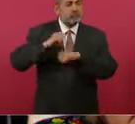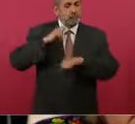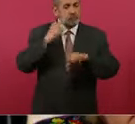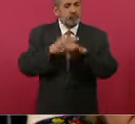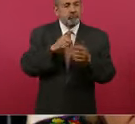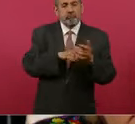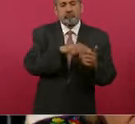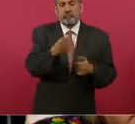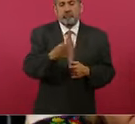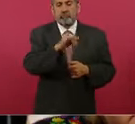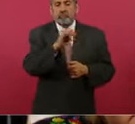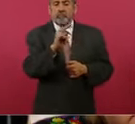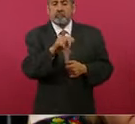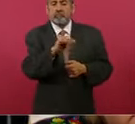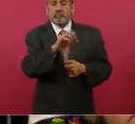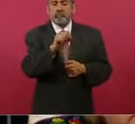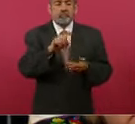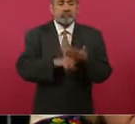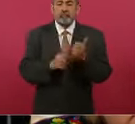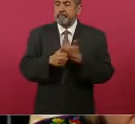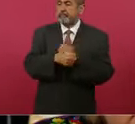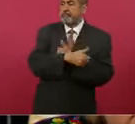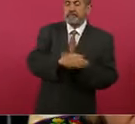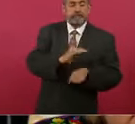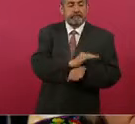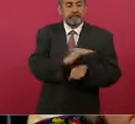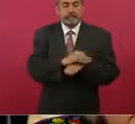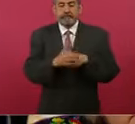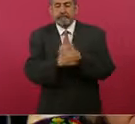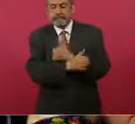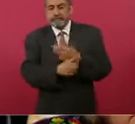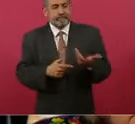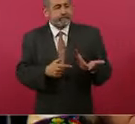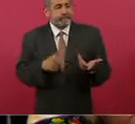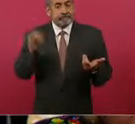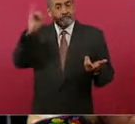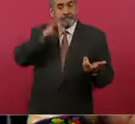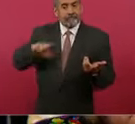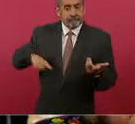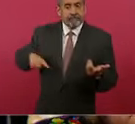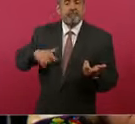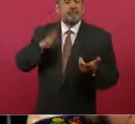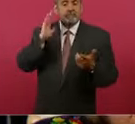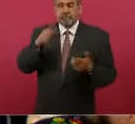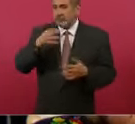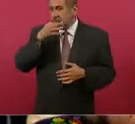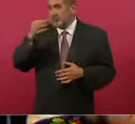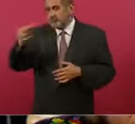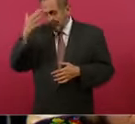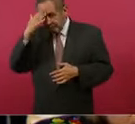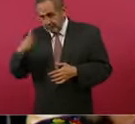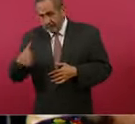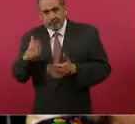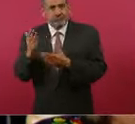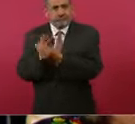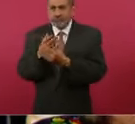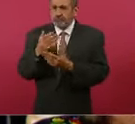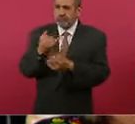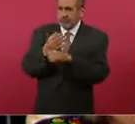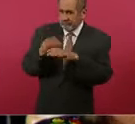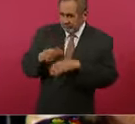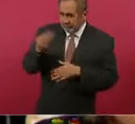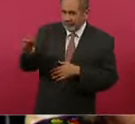Juan José Serrano siguen encubriendo todo y a todos, pese a que la jefa de gobierno ya está enterada. También le llevamos esa